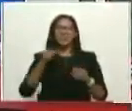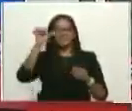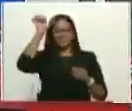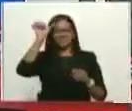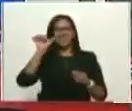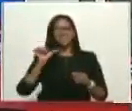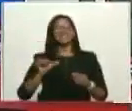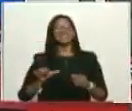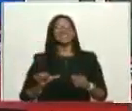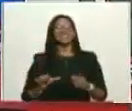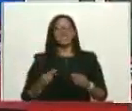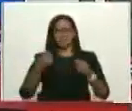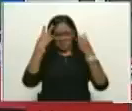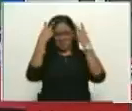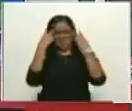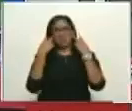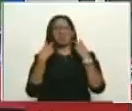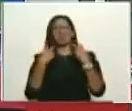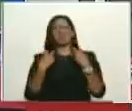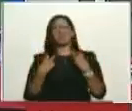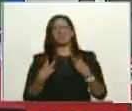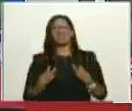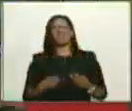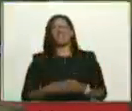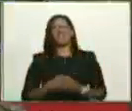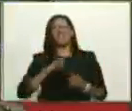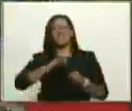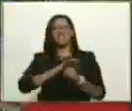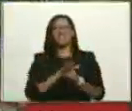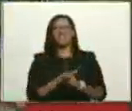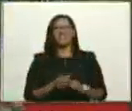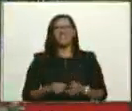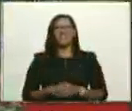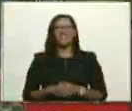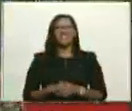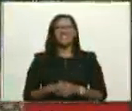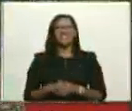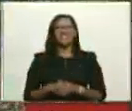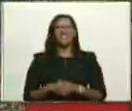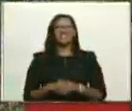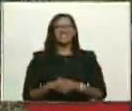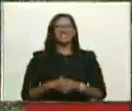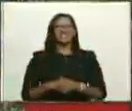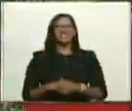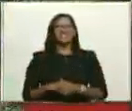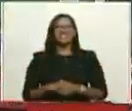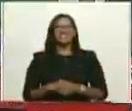se iba autoanalizando. Jorge Rodríguez, ¿ah? Ahí está.